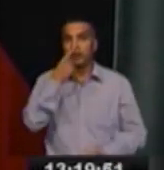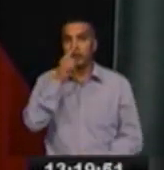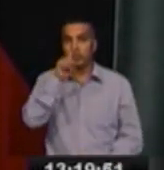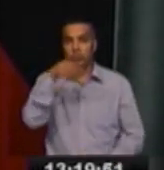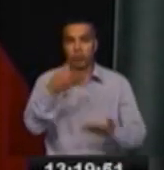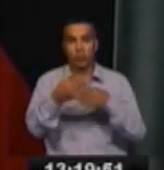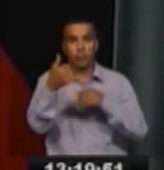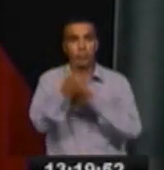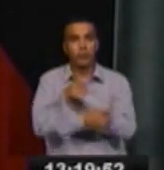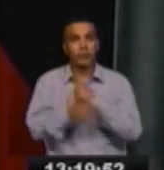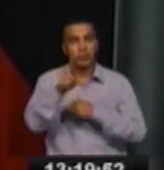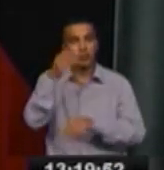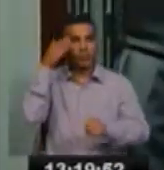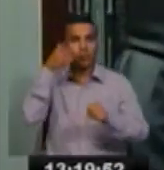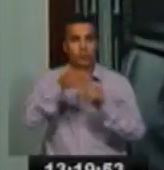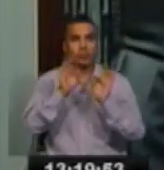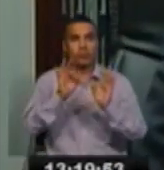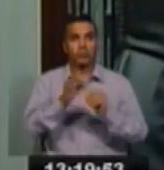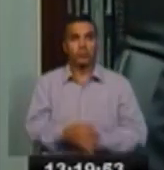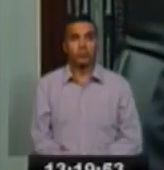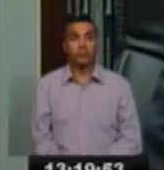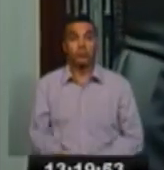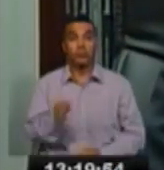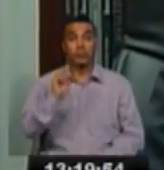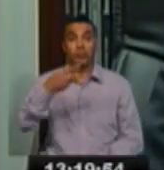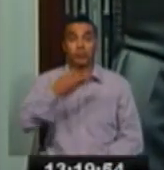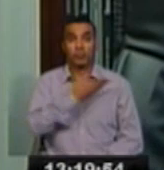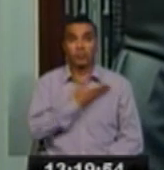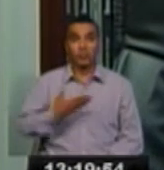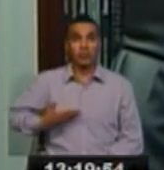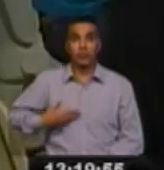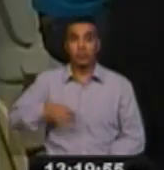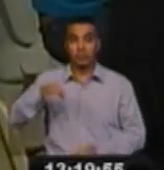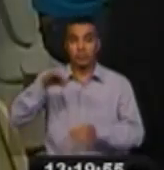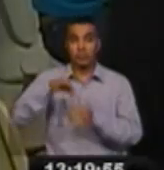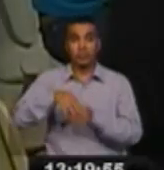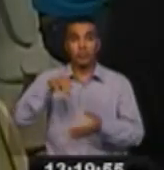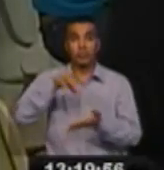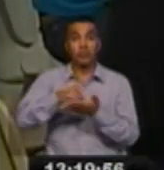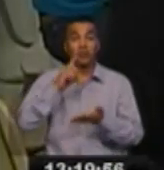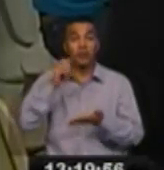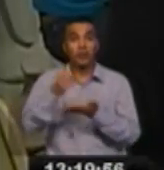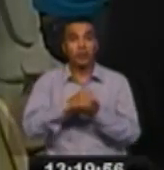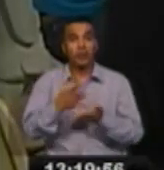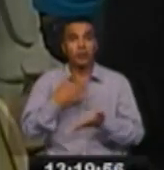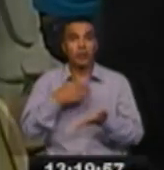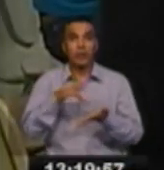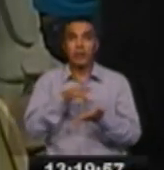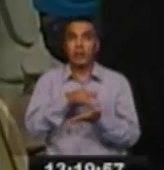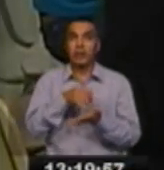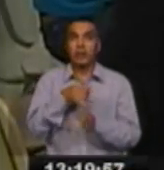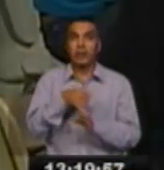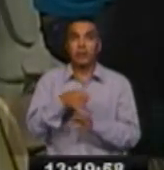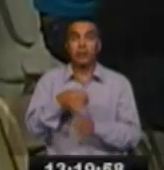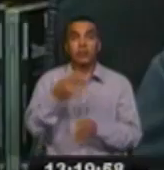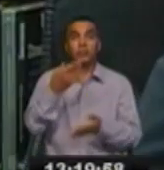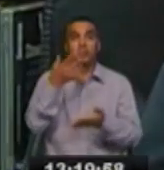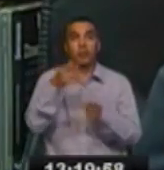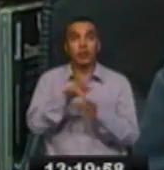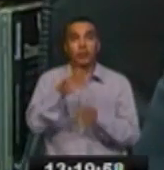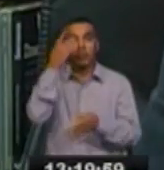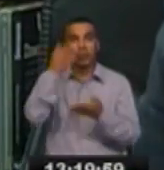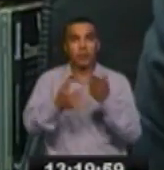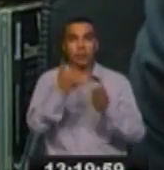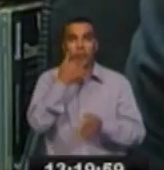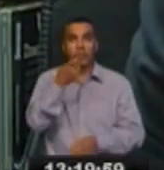del país y de los ecuatorianos. Incluso el vicepresidente asegura que las elecciones en la provincia del Oro estarían en riesgo por las malas decisiones. Y de